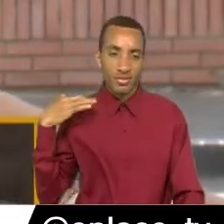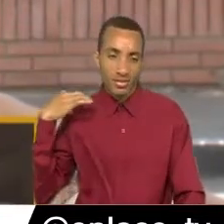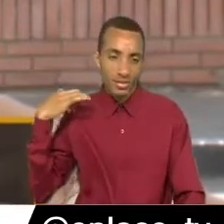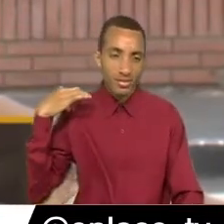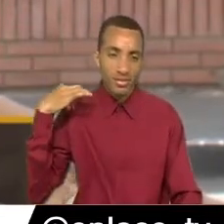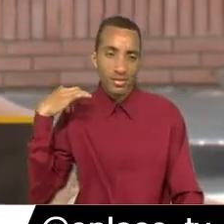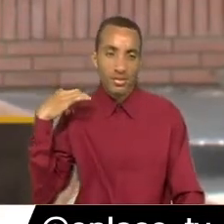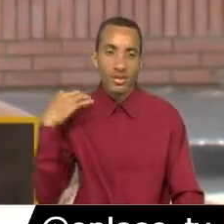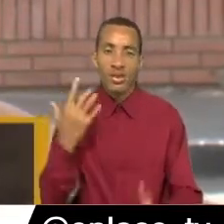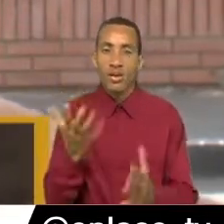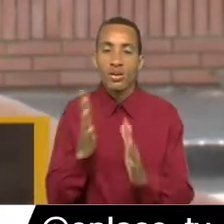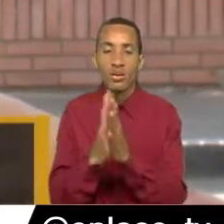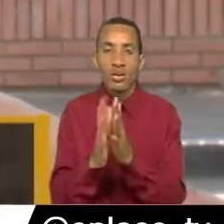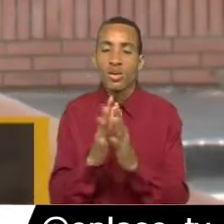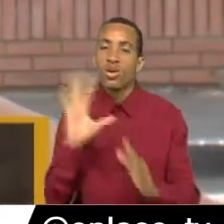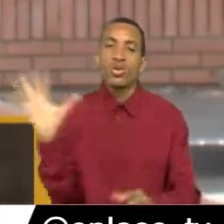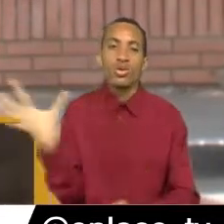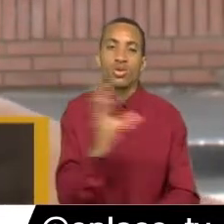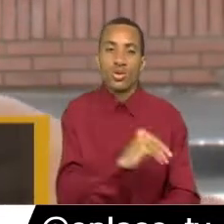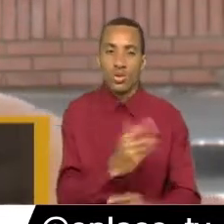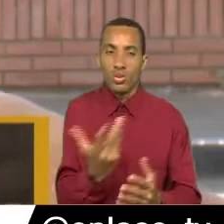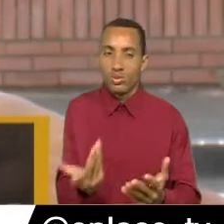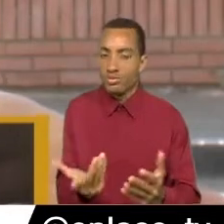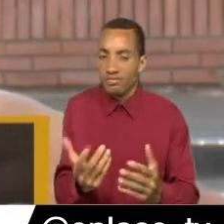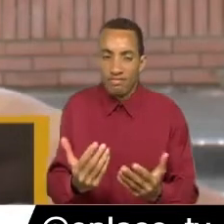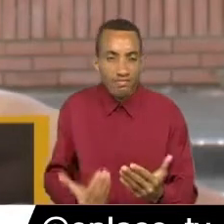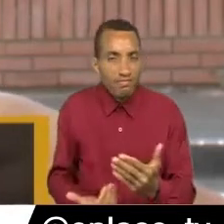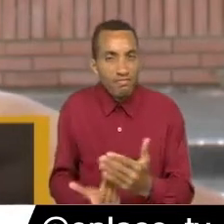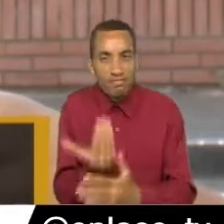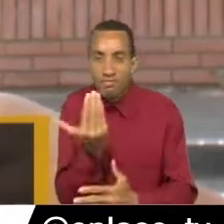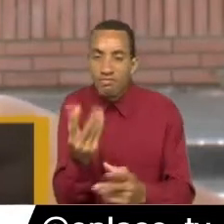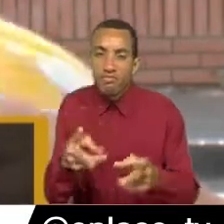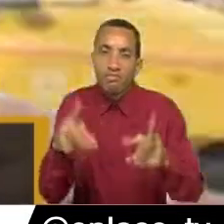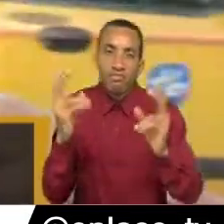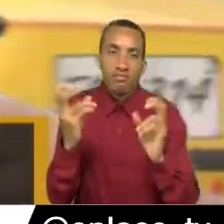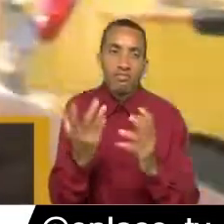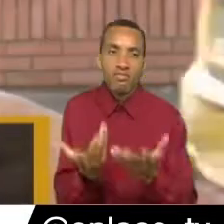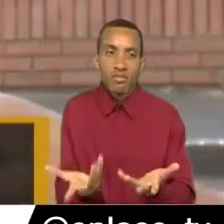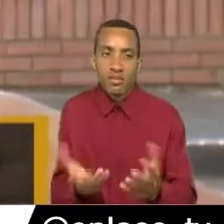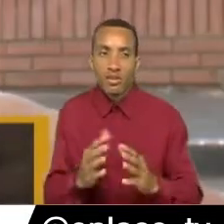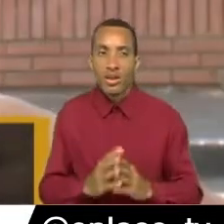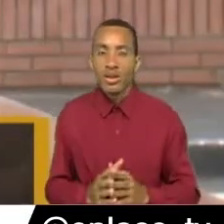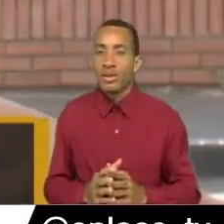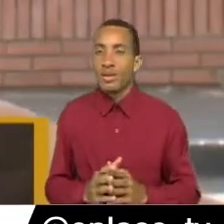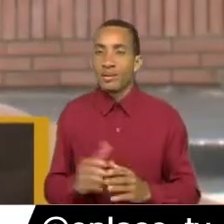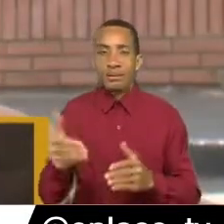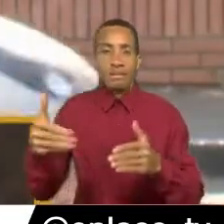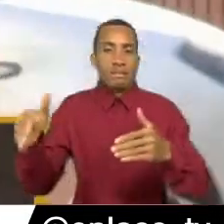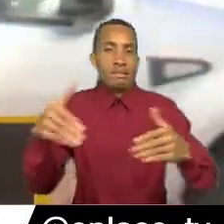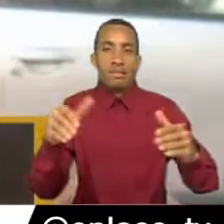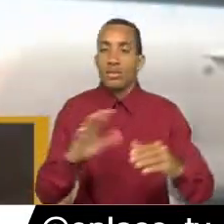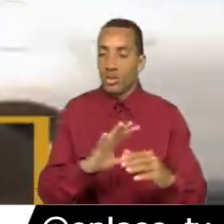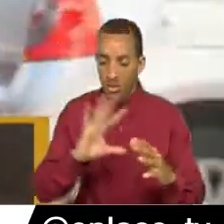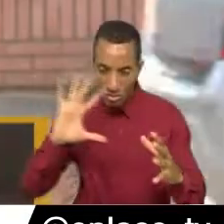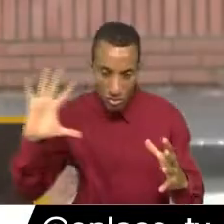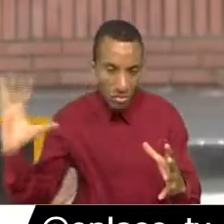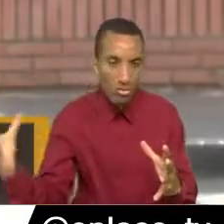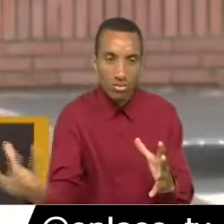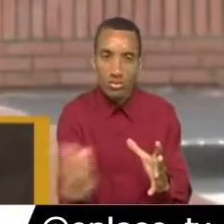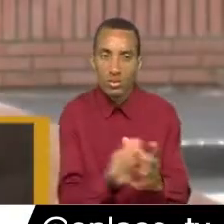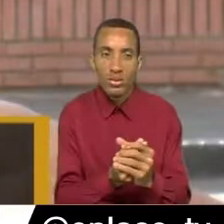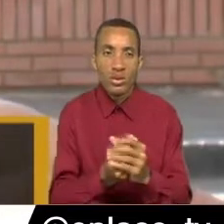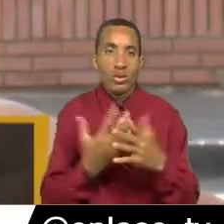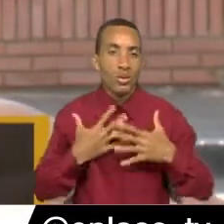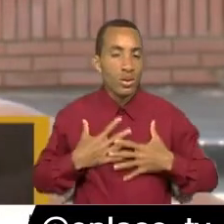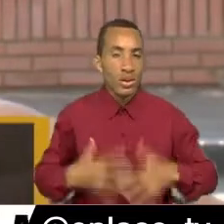también todo lo extravagante que pueda tener la moda, ¿sí? Sin tener que excluir a nadie, al contrario, ser incluyente. Salidas